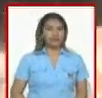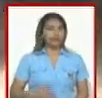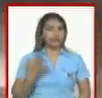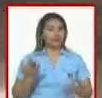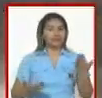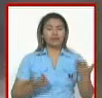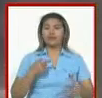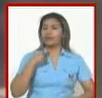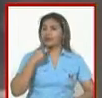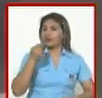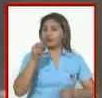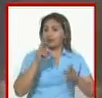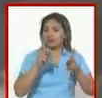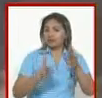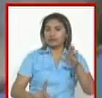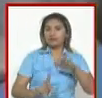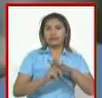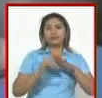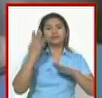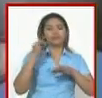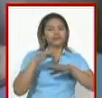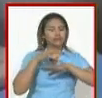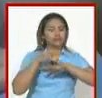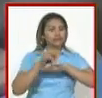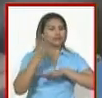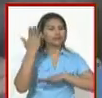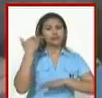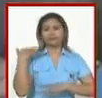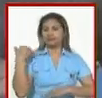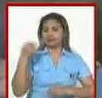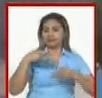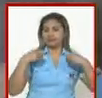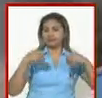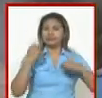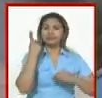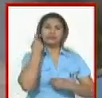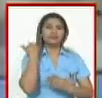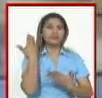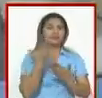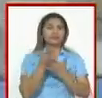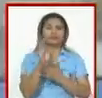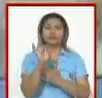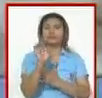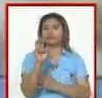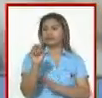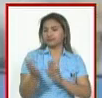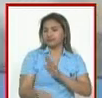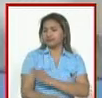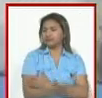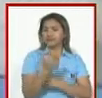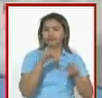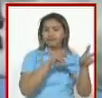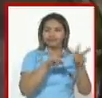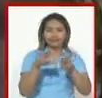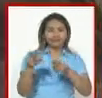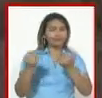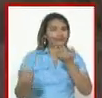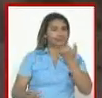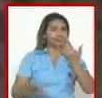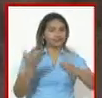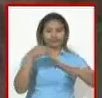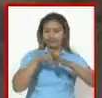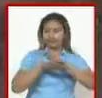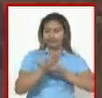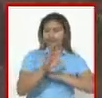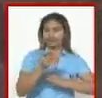el ingenio según los vecinos del lugar se habrá iniciado muy temprano pero los dueños de la tienda recién llegaron a las 8 30 de la mañana y se percataron que el fuego